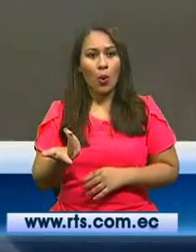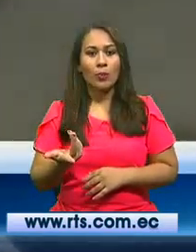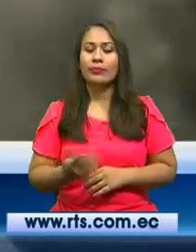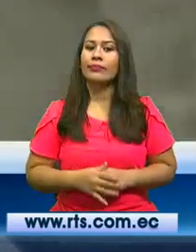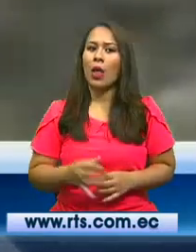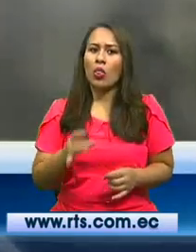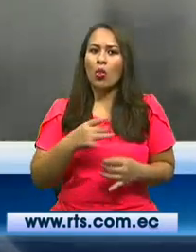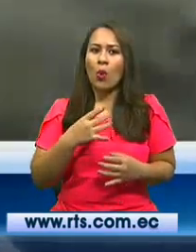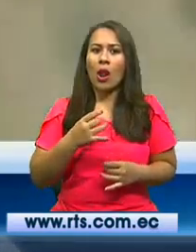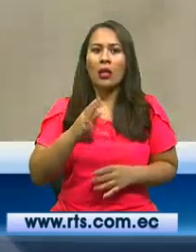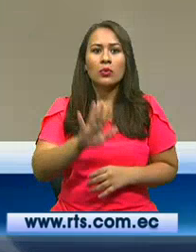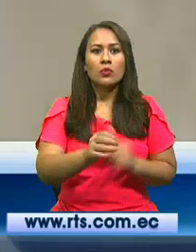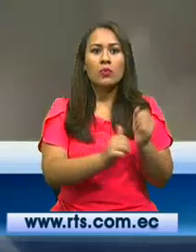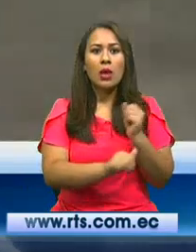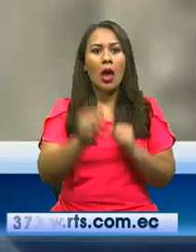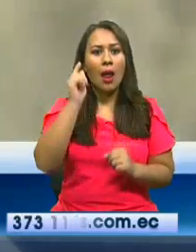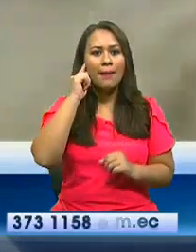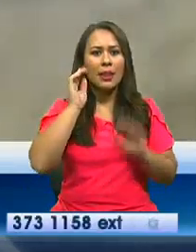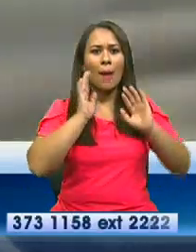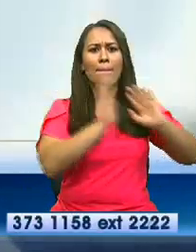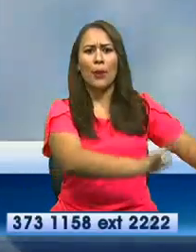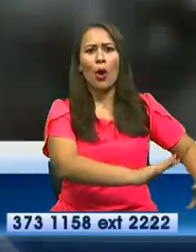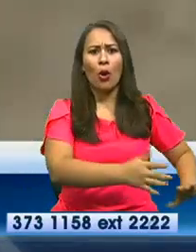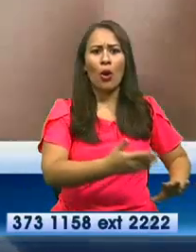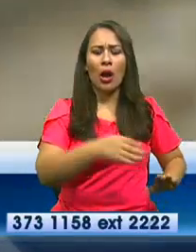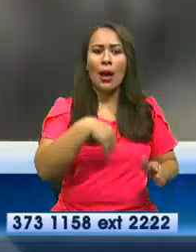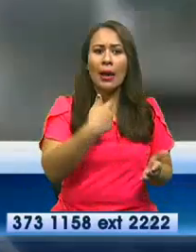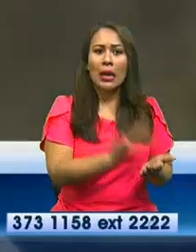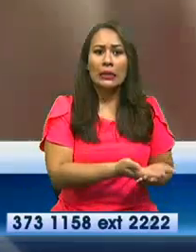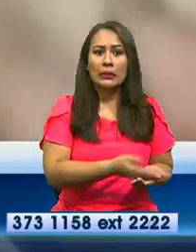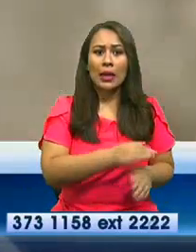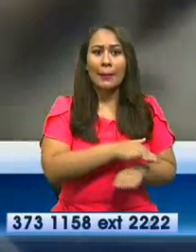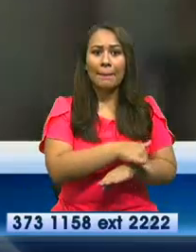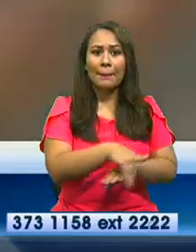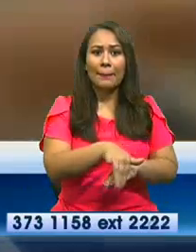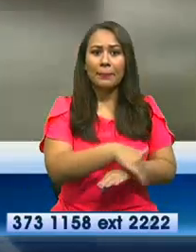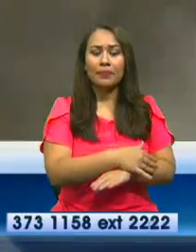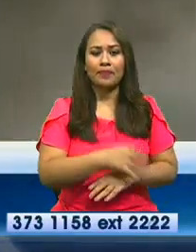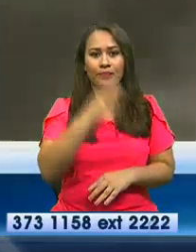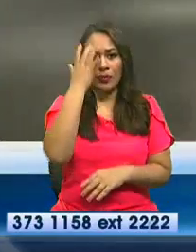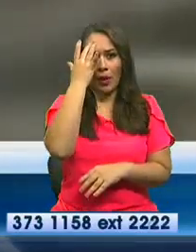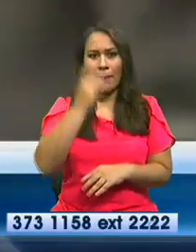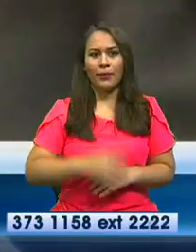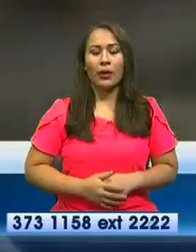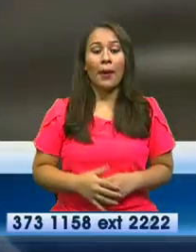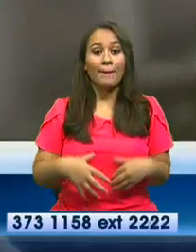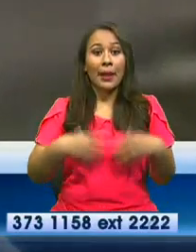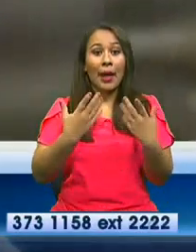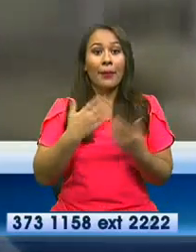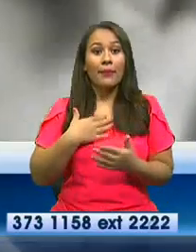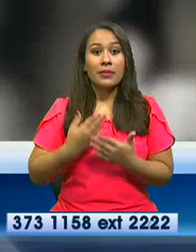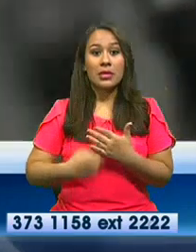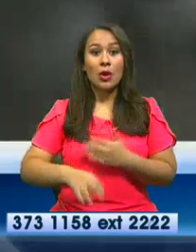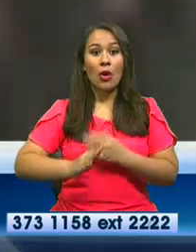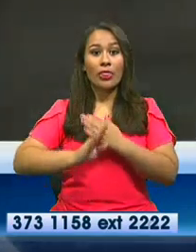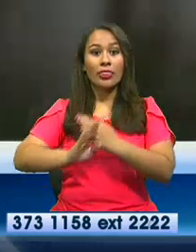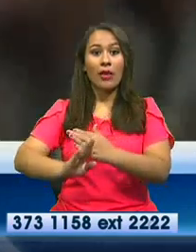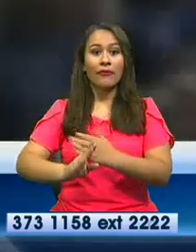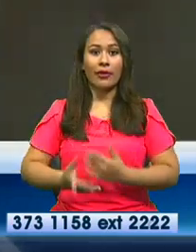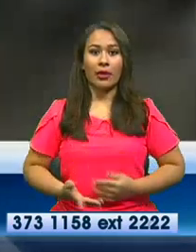más le duele de su hermano. Me la tiró prácticamente al piso. ¿Por qué? Porque bravo, porque mi hijo la defendió, pues a su